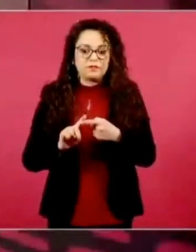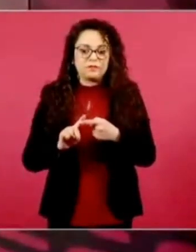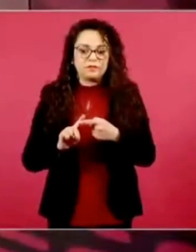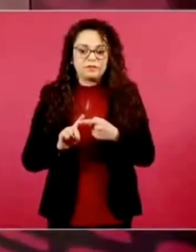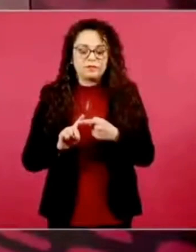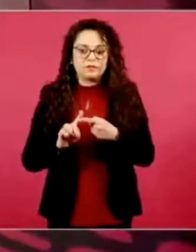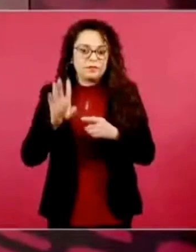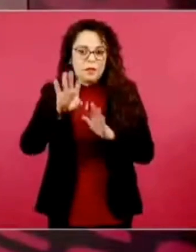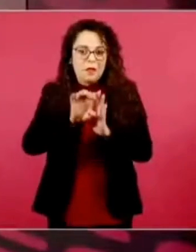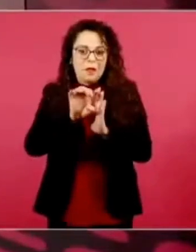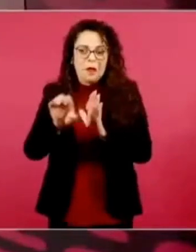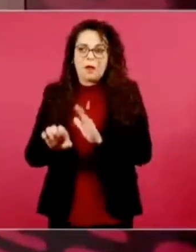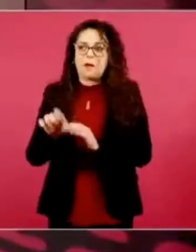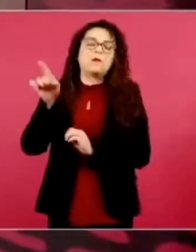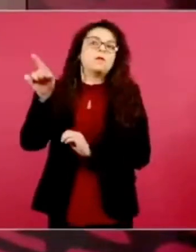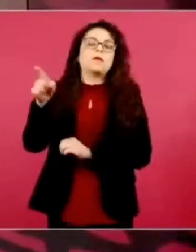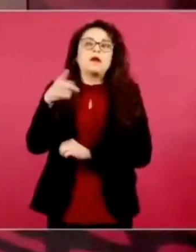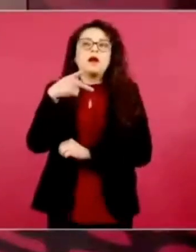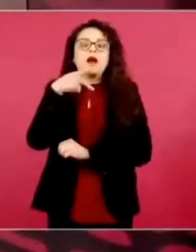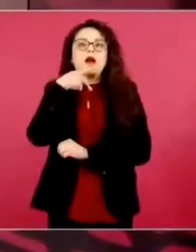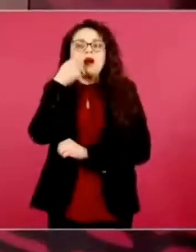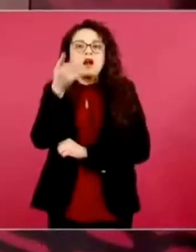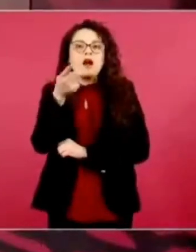diciendo, por ejemplo, en una ocasión